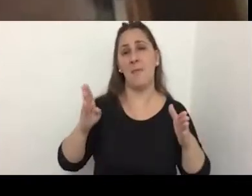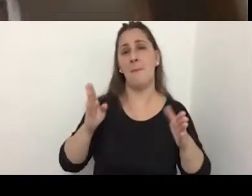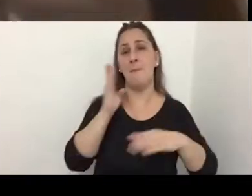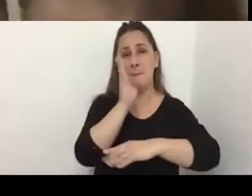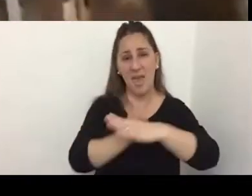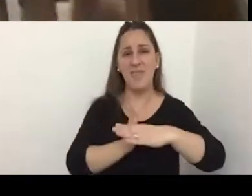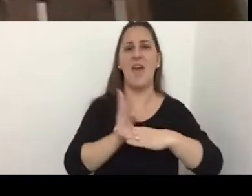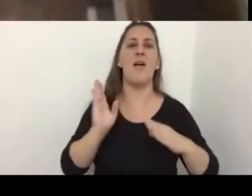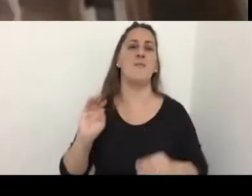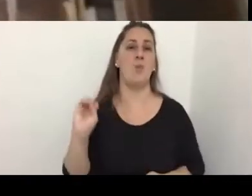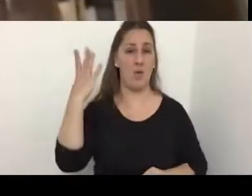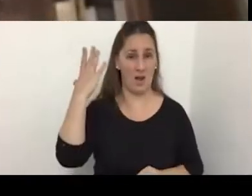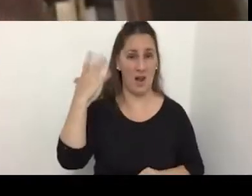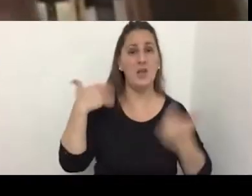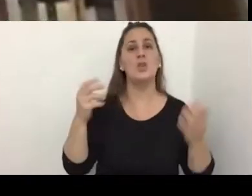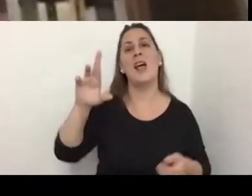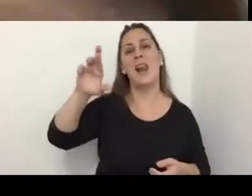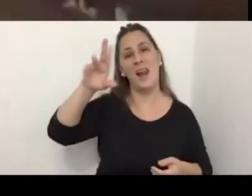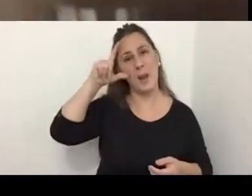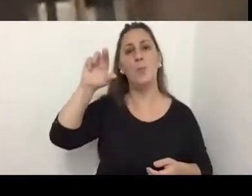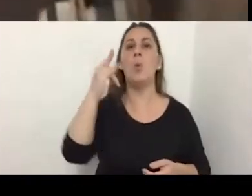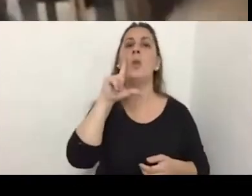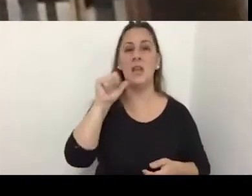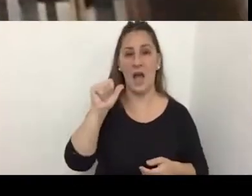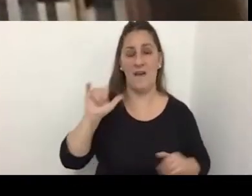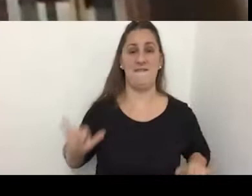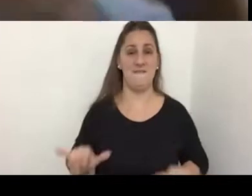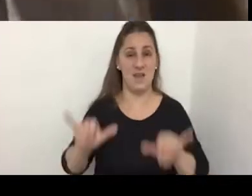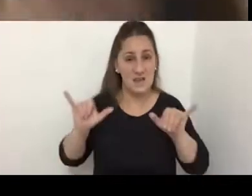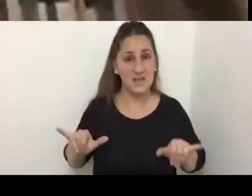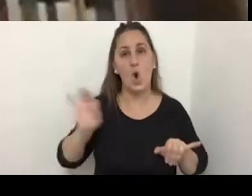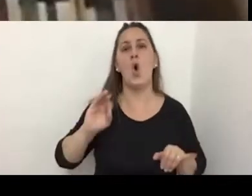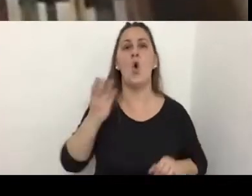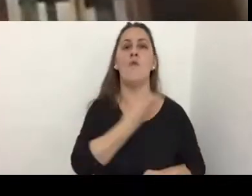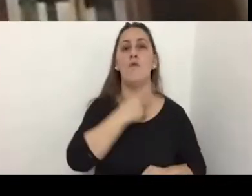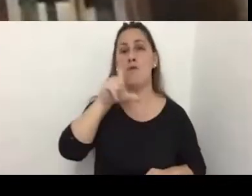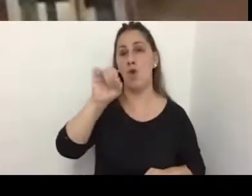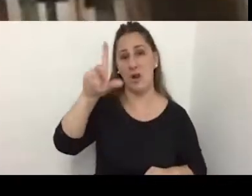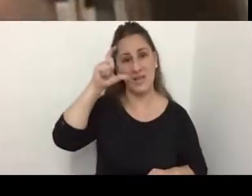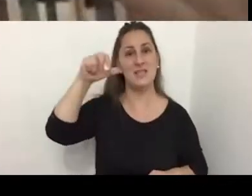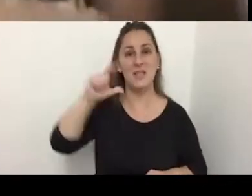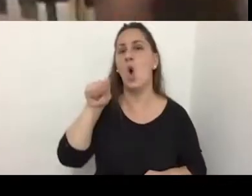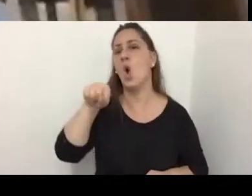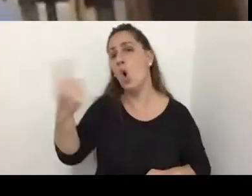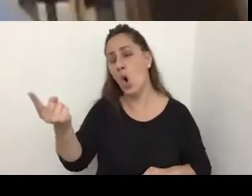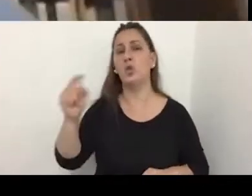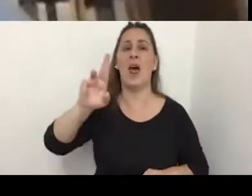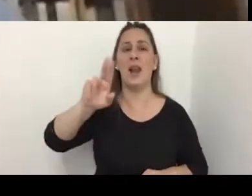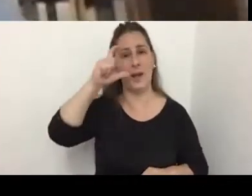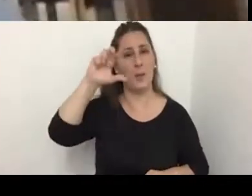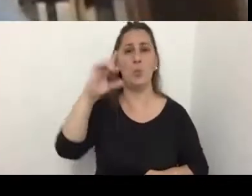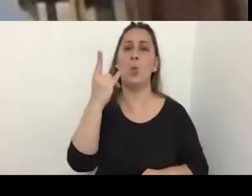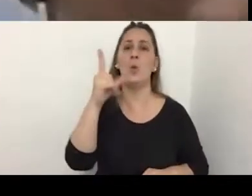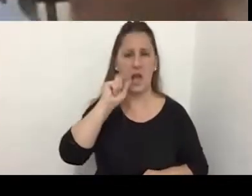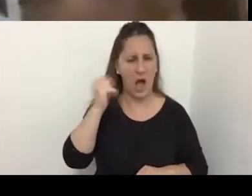la República de Venecia o la República de Florencia u otras repúblicas, inclusive hay un debate muy